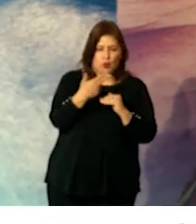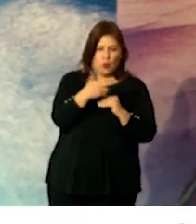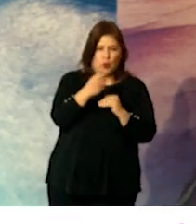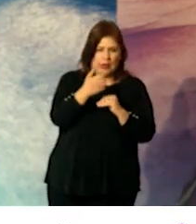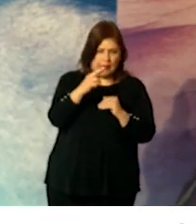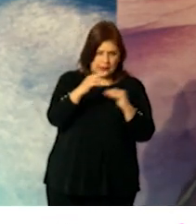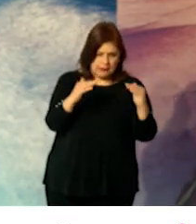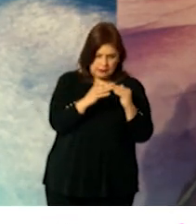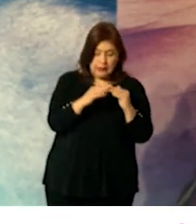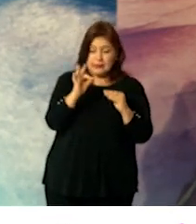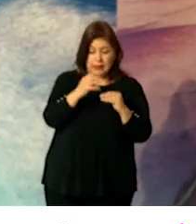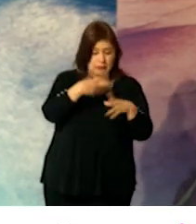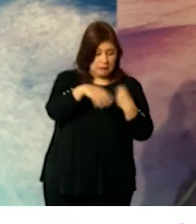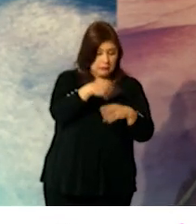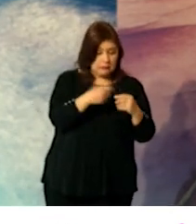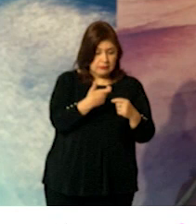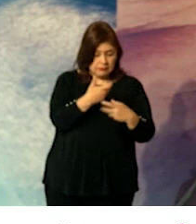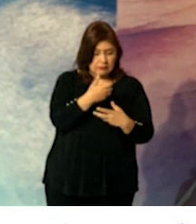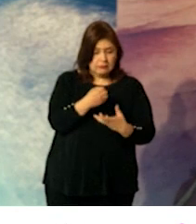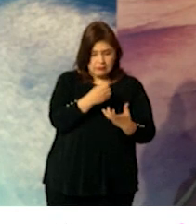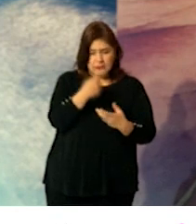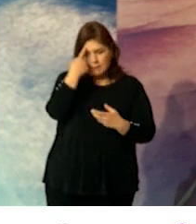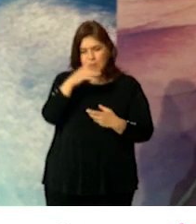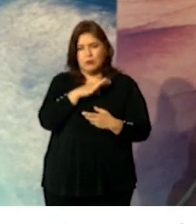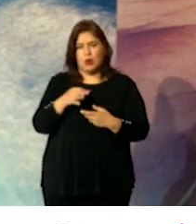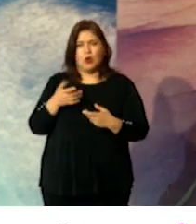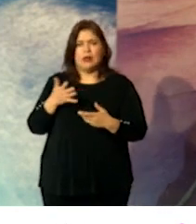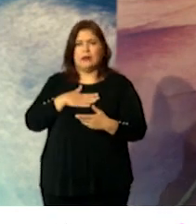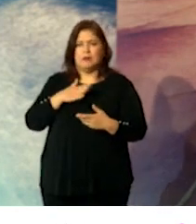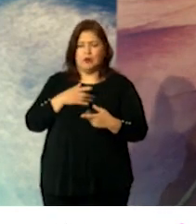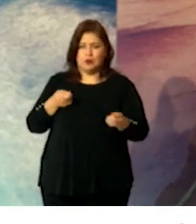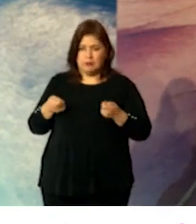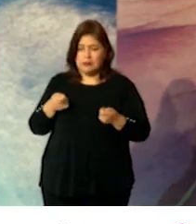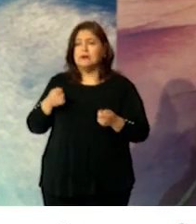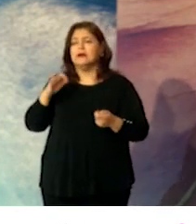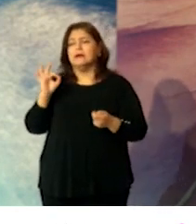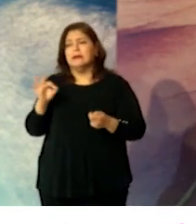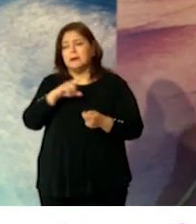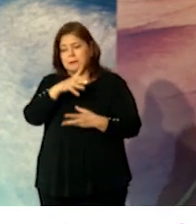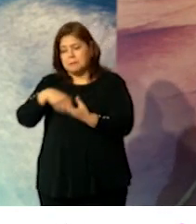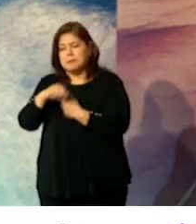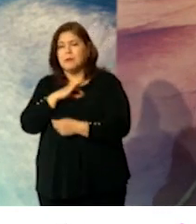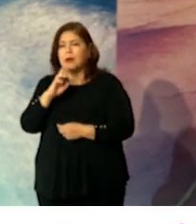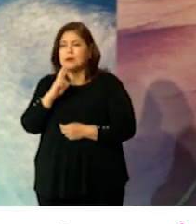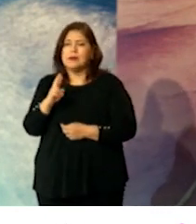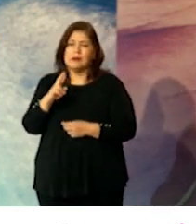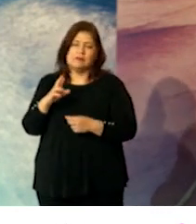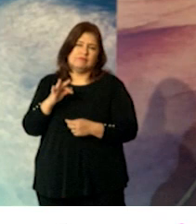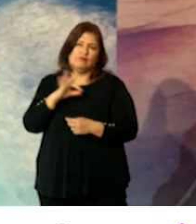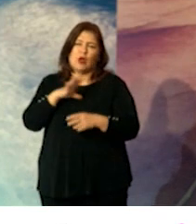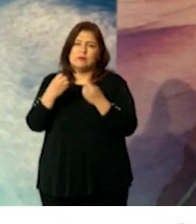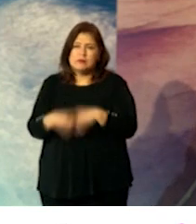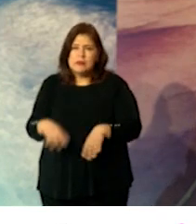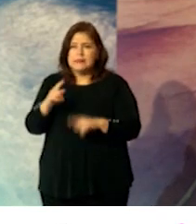Y si manejamos los recursos del hogar con una dinámica de dominio, los resultados son infinitamente desastrosos y diferentes